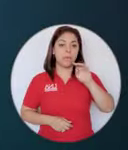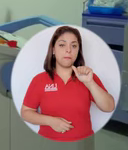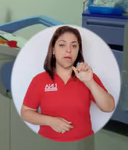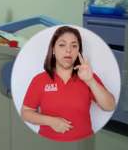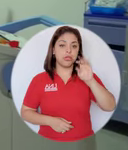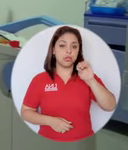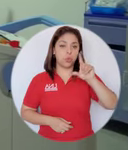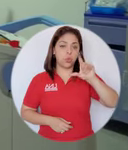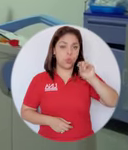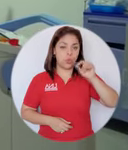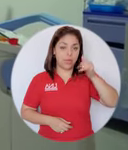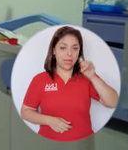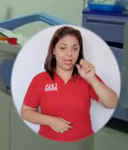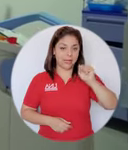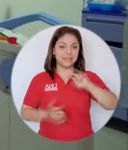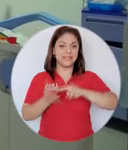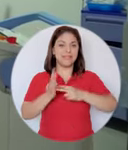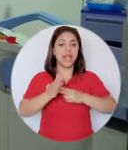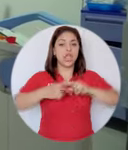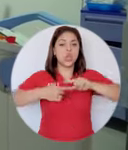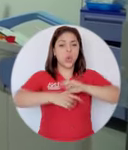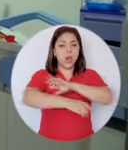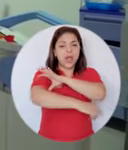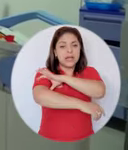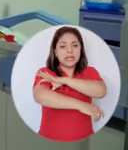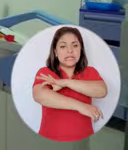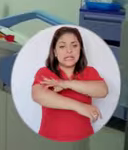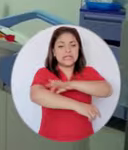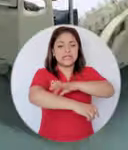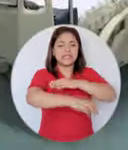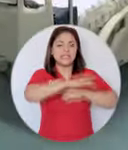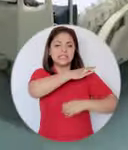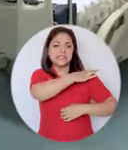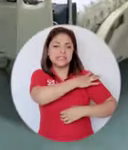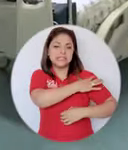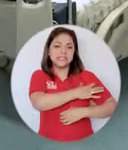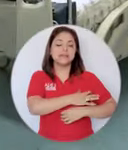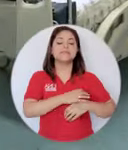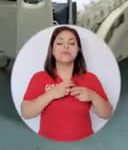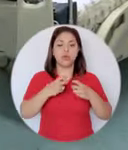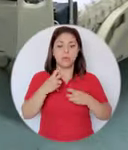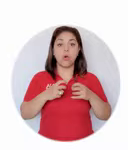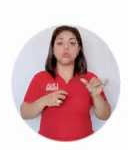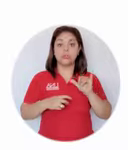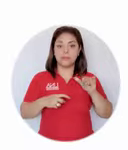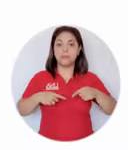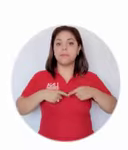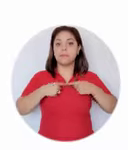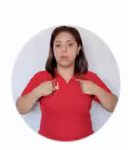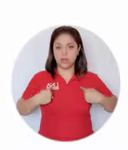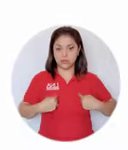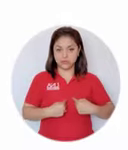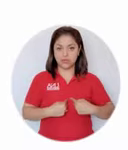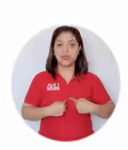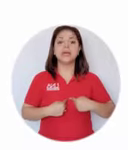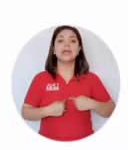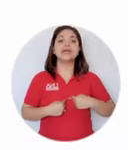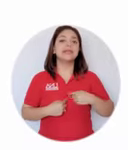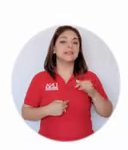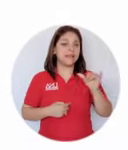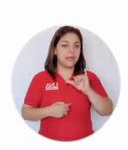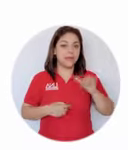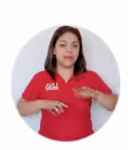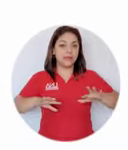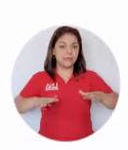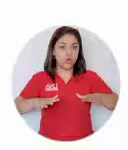ejemplo dolores articulares importantes, manifestaciones cardíacas, manifestaciones neurológicas y manifestaciones a nivel